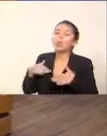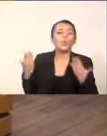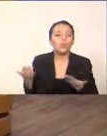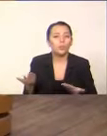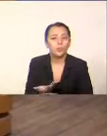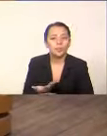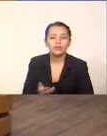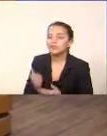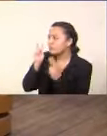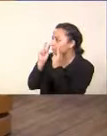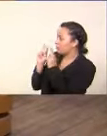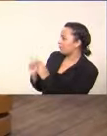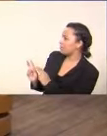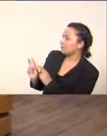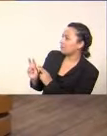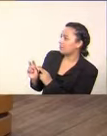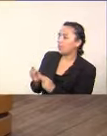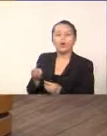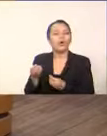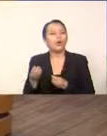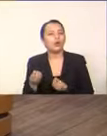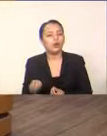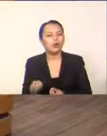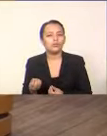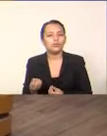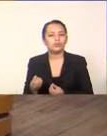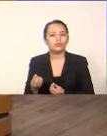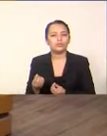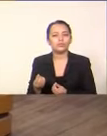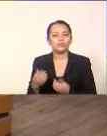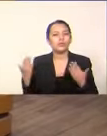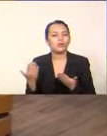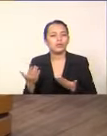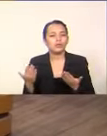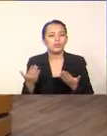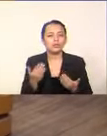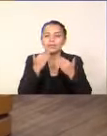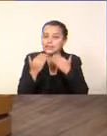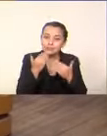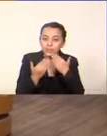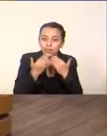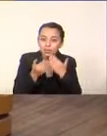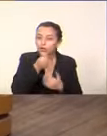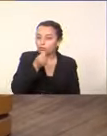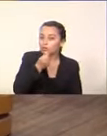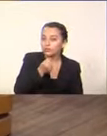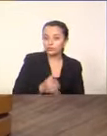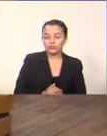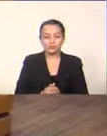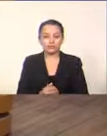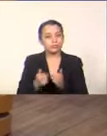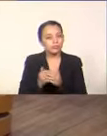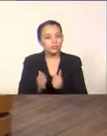el minuendo y el sustraendo ya en un problema en contexto? Entonces podríamos ver a qué número le